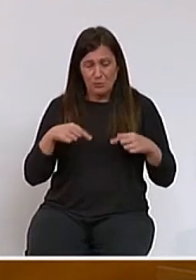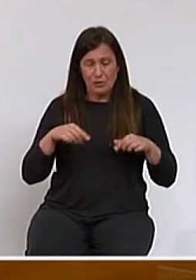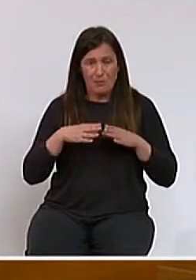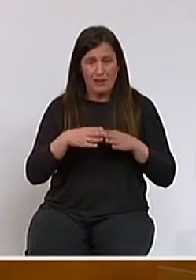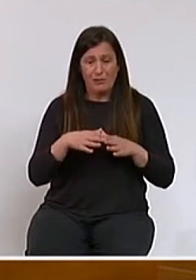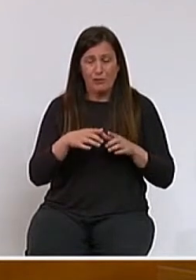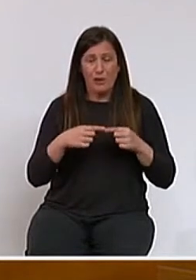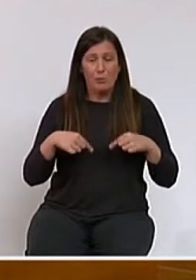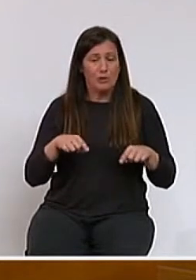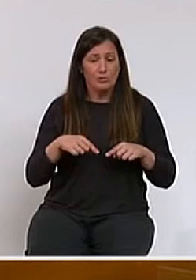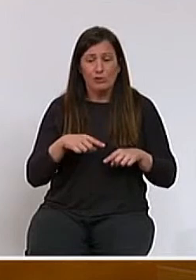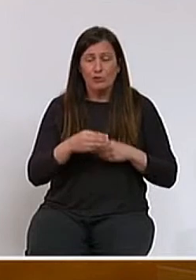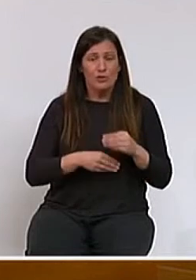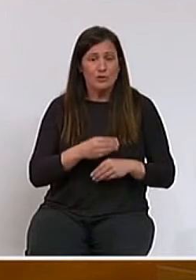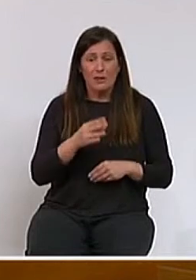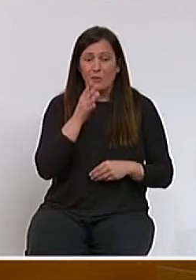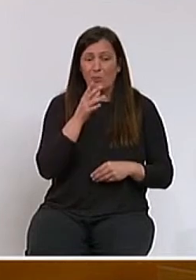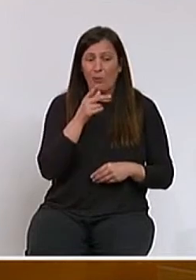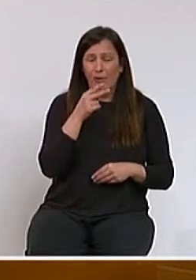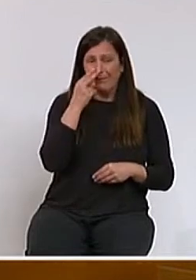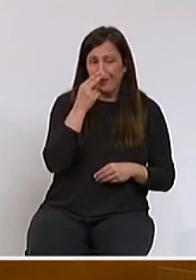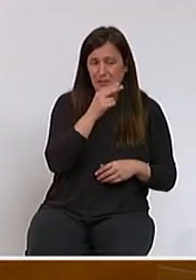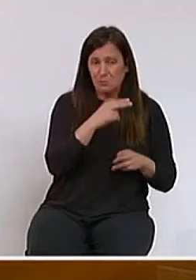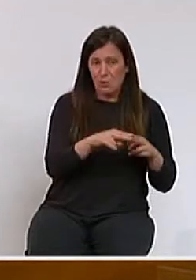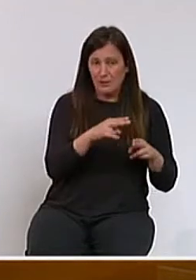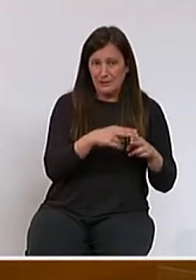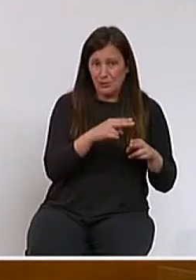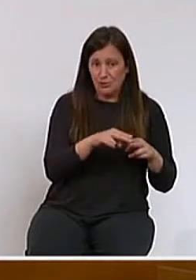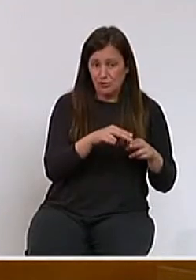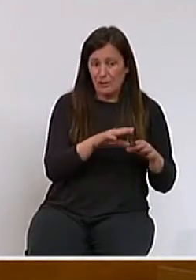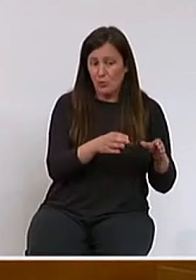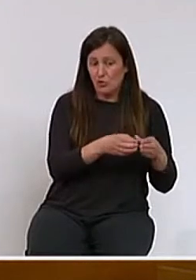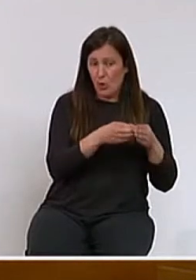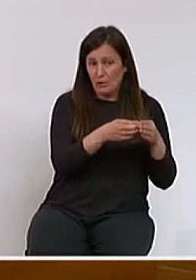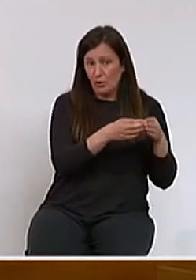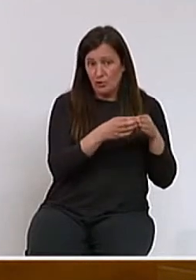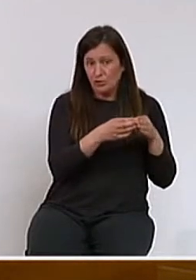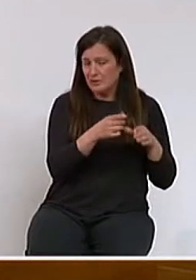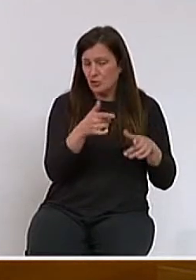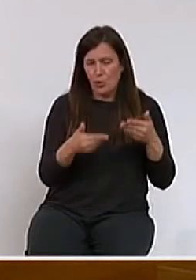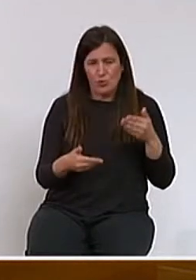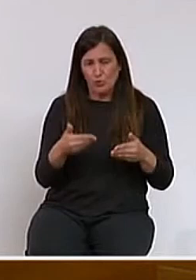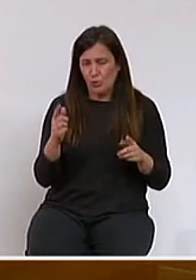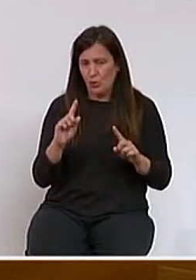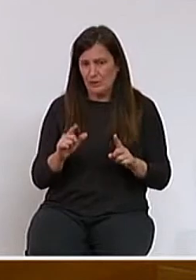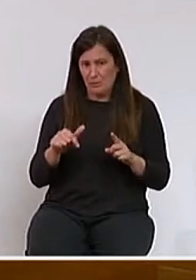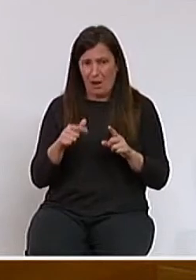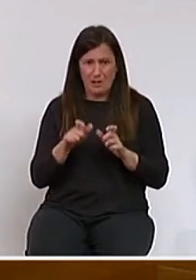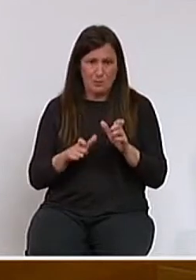ejecuta por criterios de conveniencia política, conveniencia de unos cuantos, y eso es injusto para los